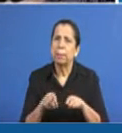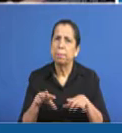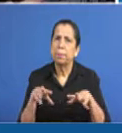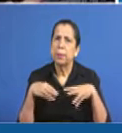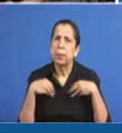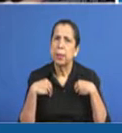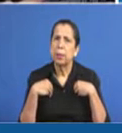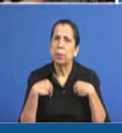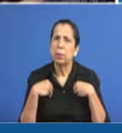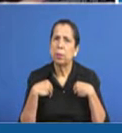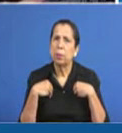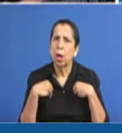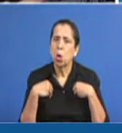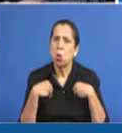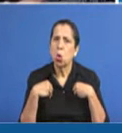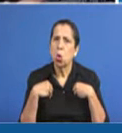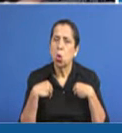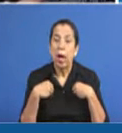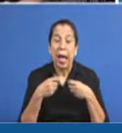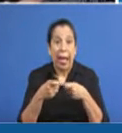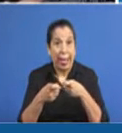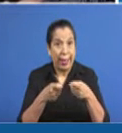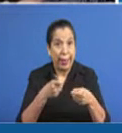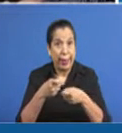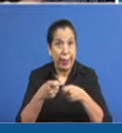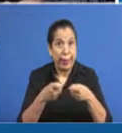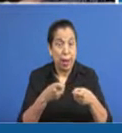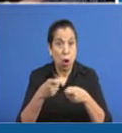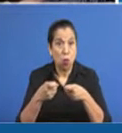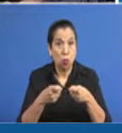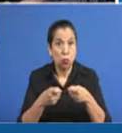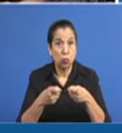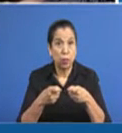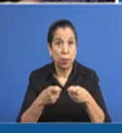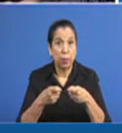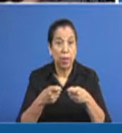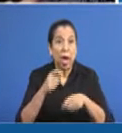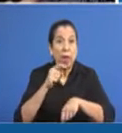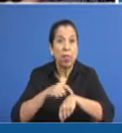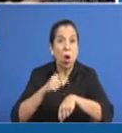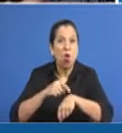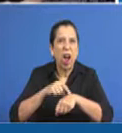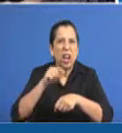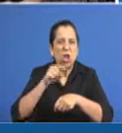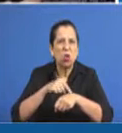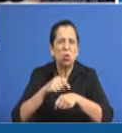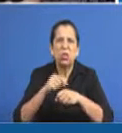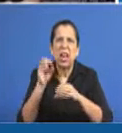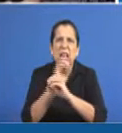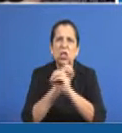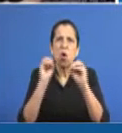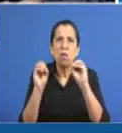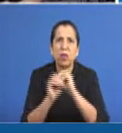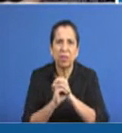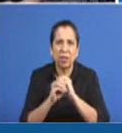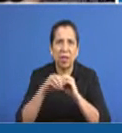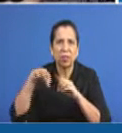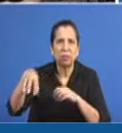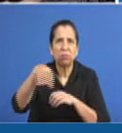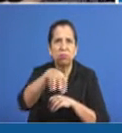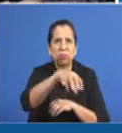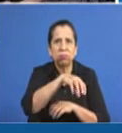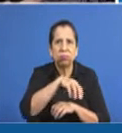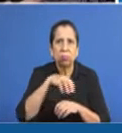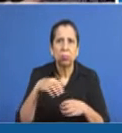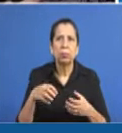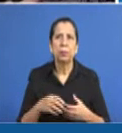ellas el ajuste de horarios de sus distintas sucursales. Háblanos un poco de eso y también de otras innovaciones que se están proyectando